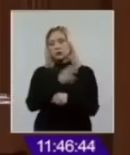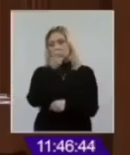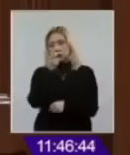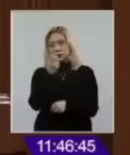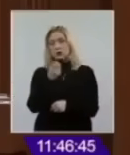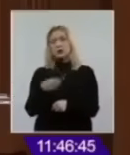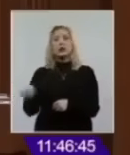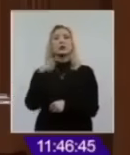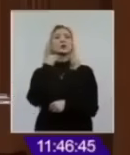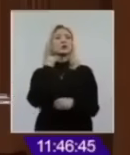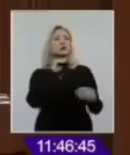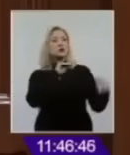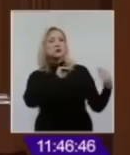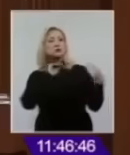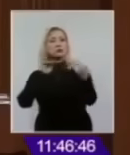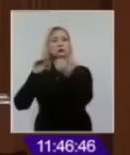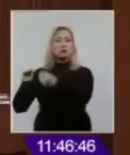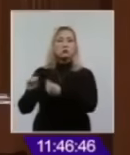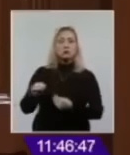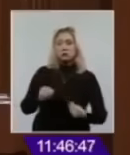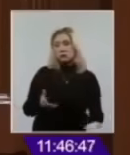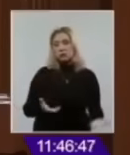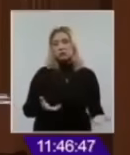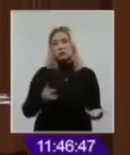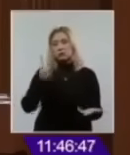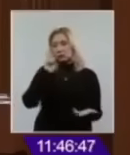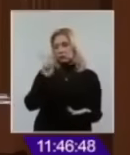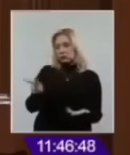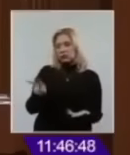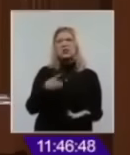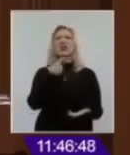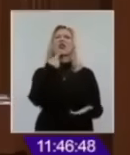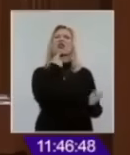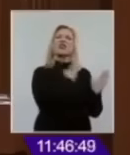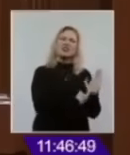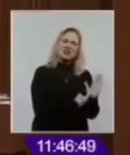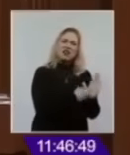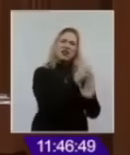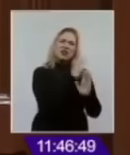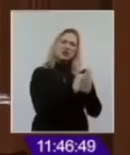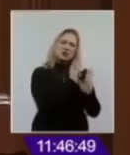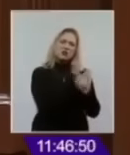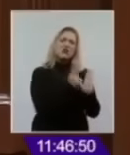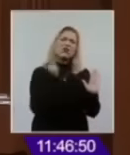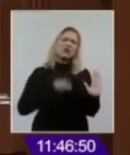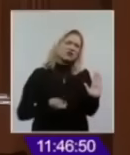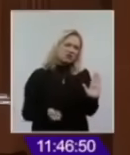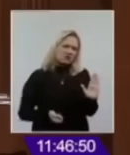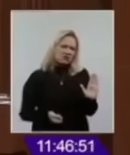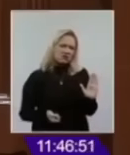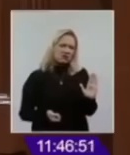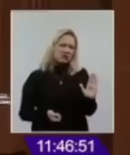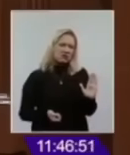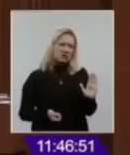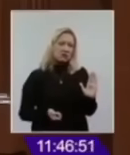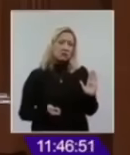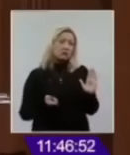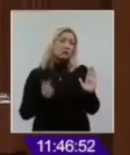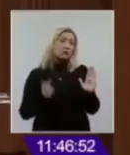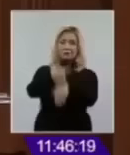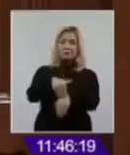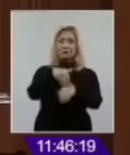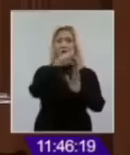litigantes decir, ¿y qué dice la Constitución al respecto? Lo que indique la Suprema